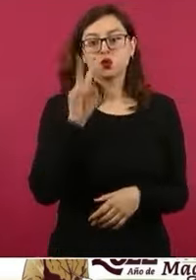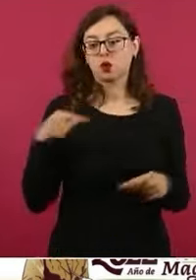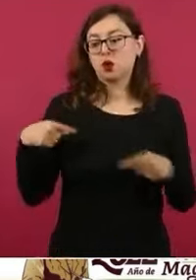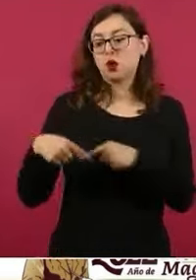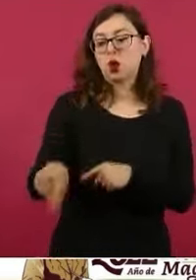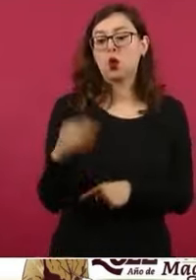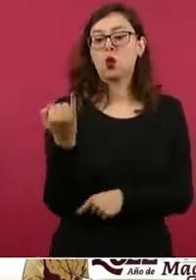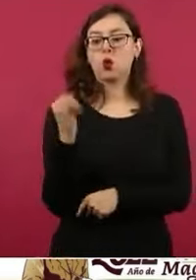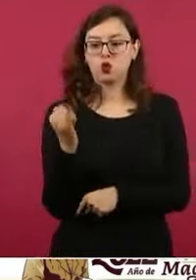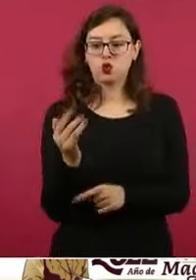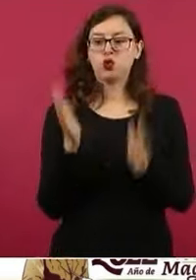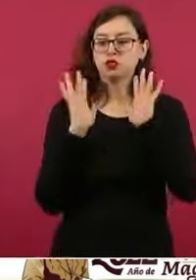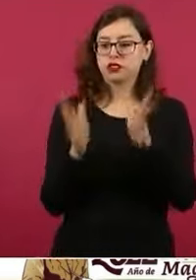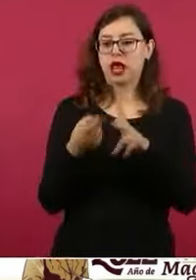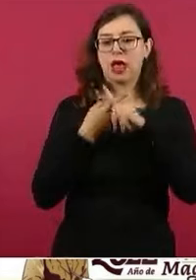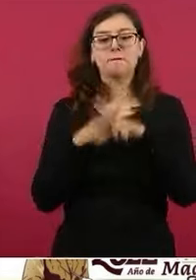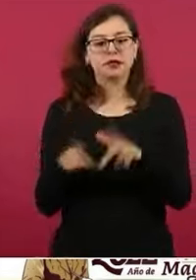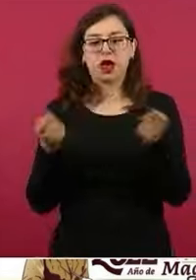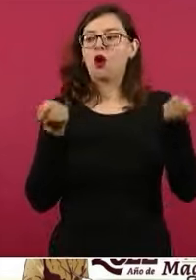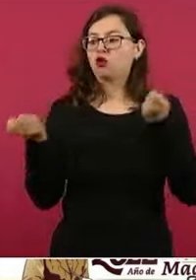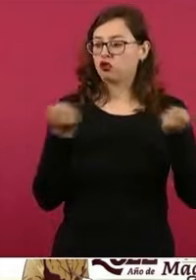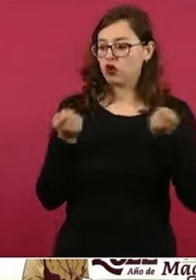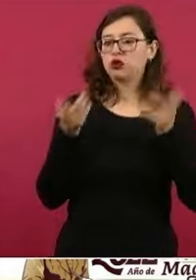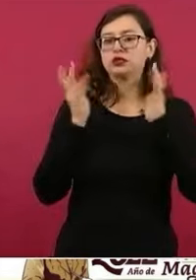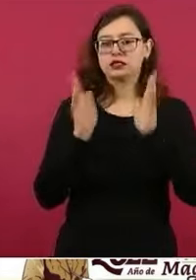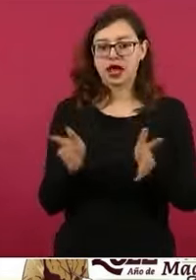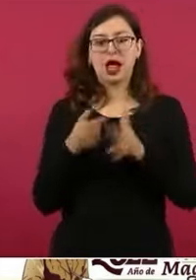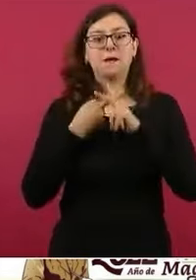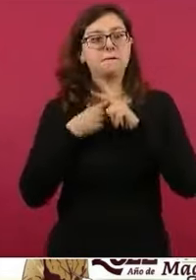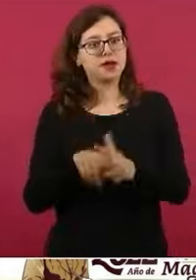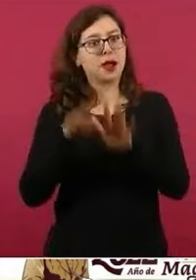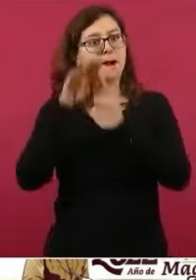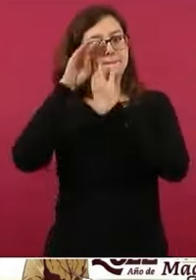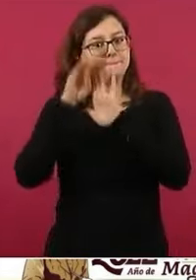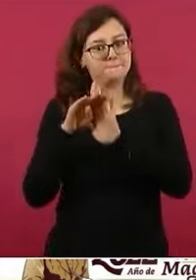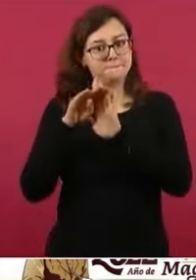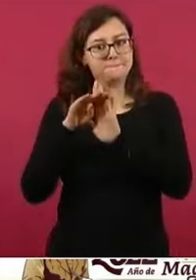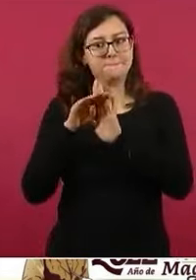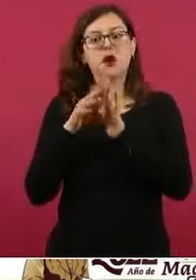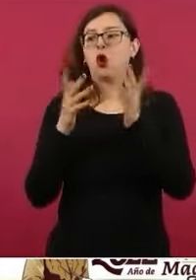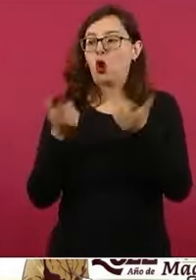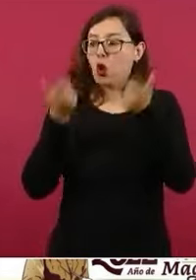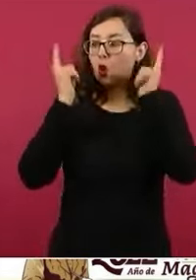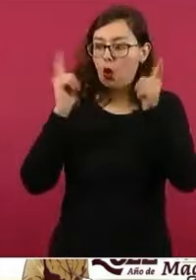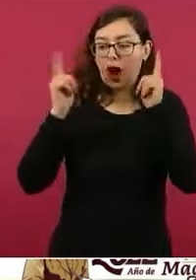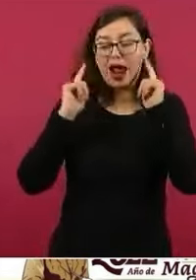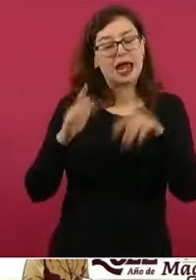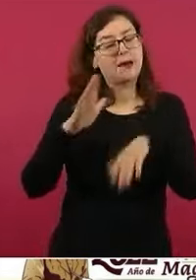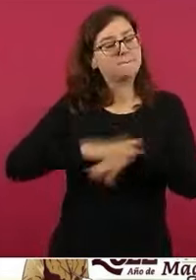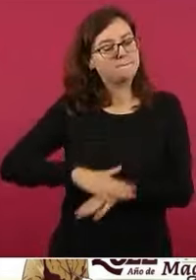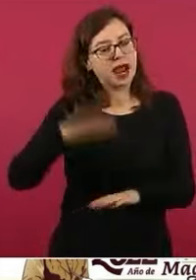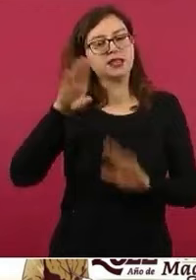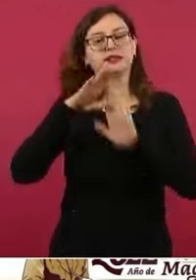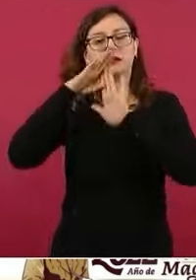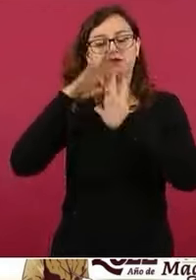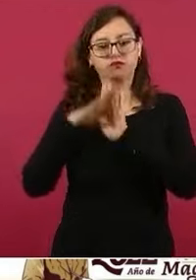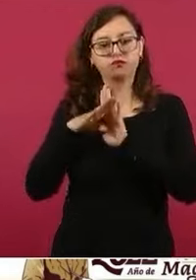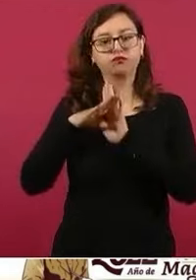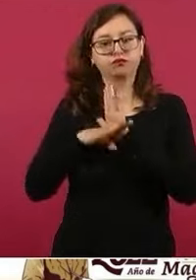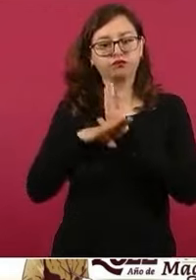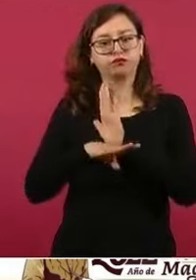junio, ya una estabilidad en estos precios. Ojalá empezamos a ver algún declive, como está sucediendo en el